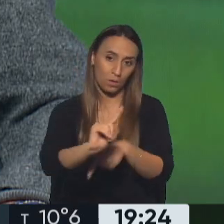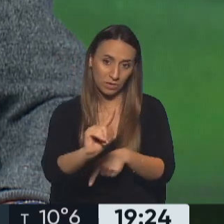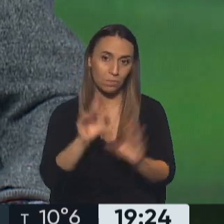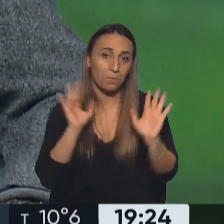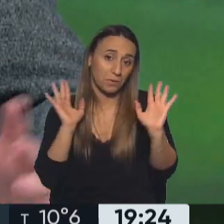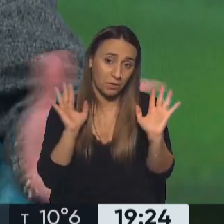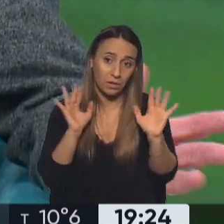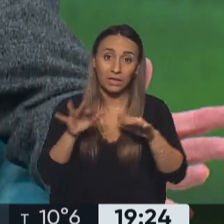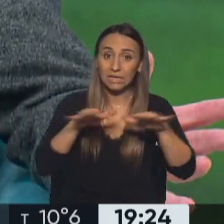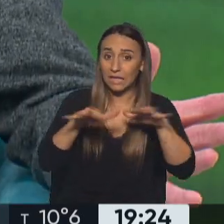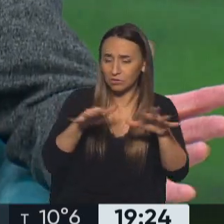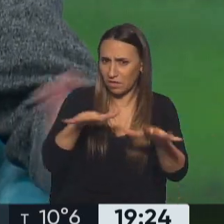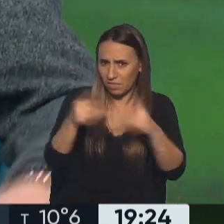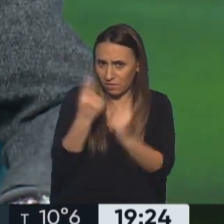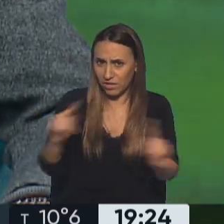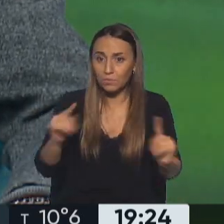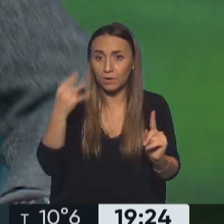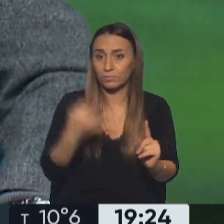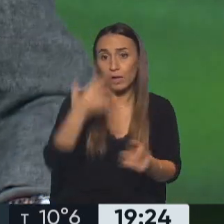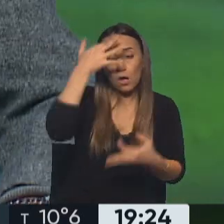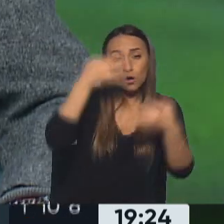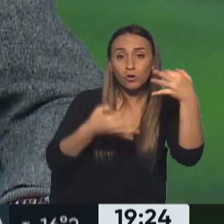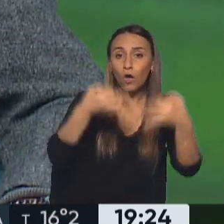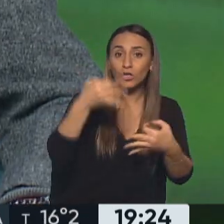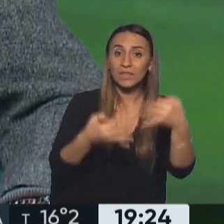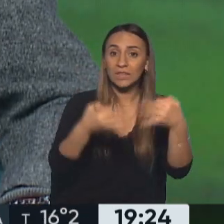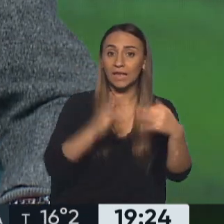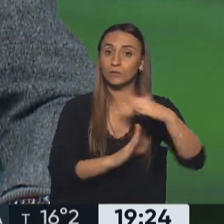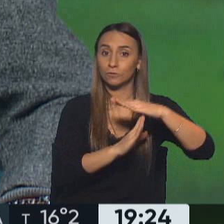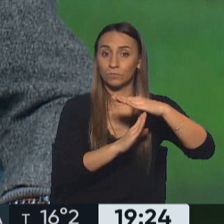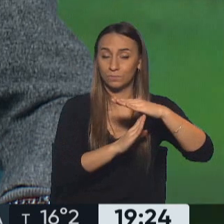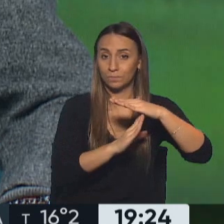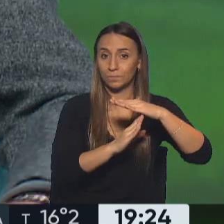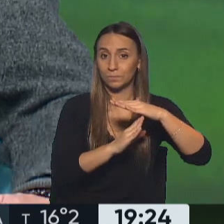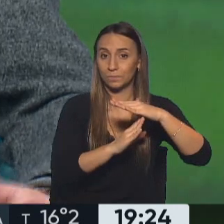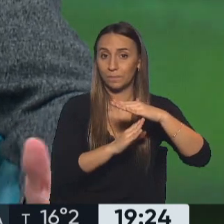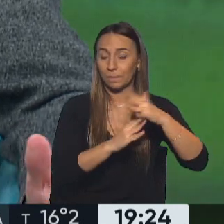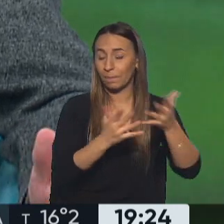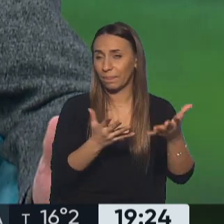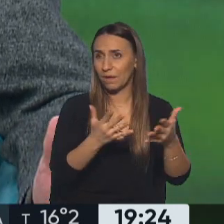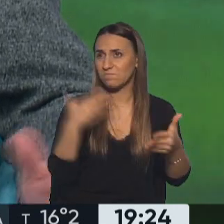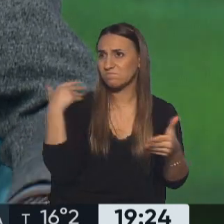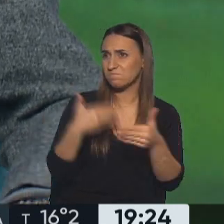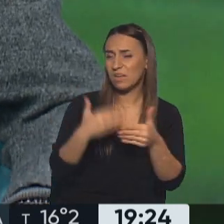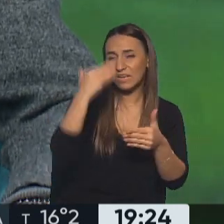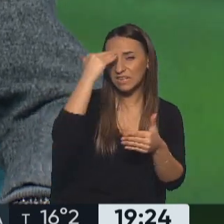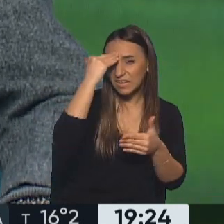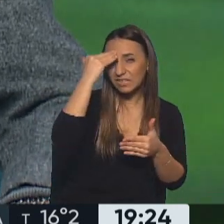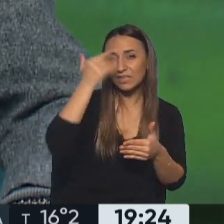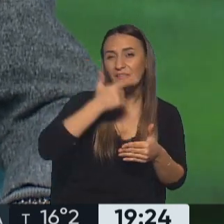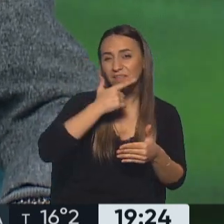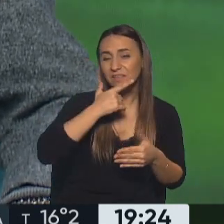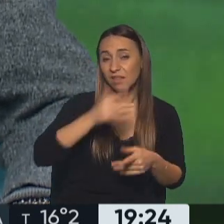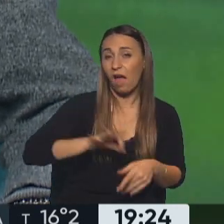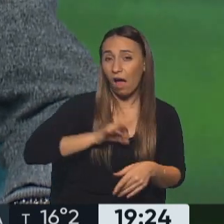son situaciones distintas lo que hizo la corte después d 15 años 17 años de vigencia